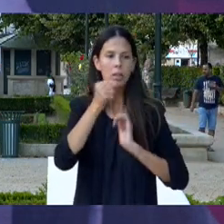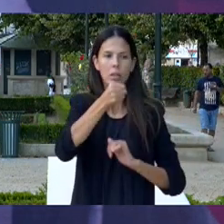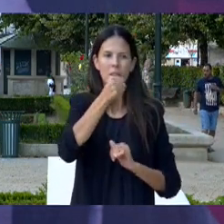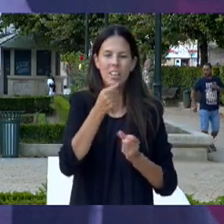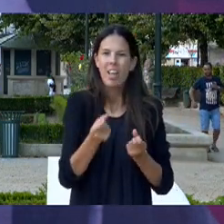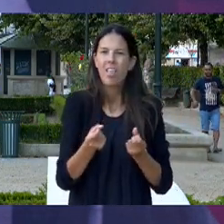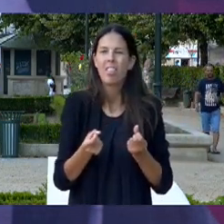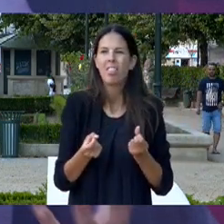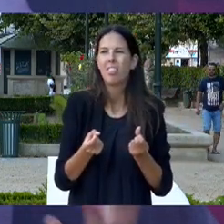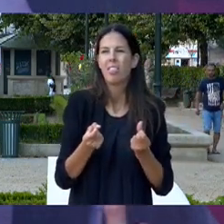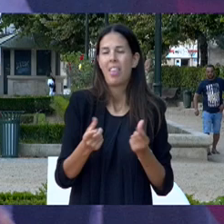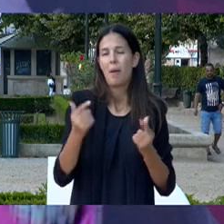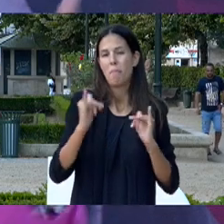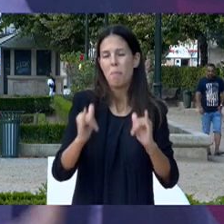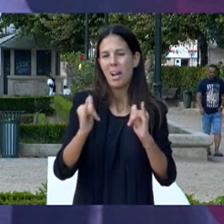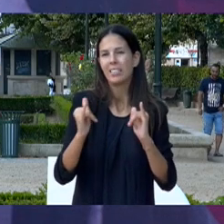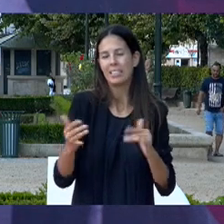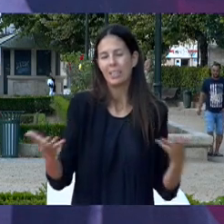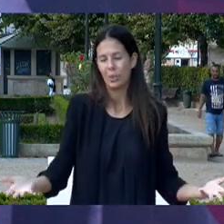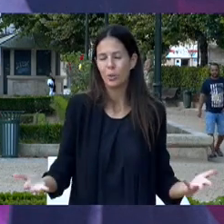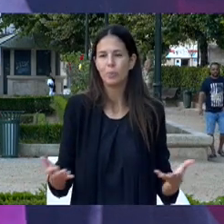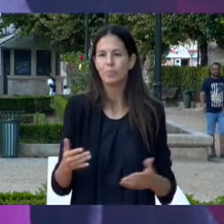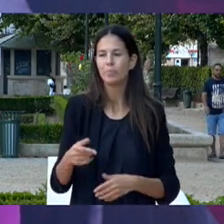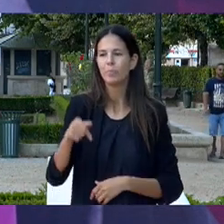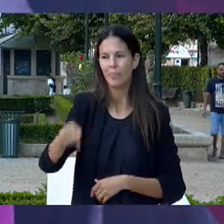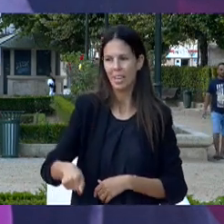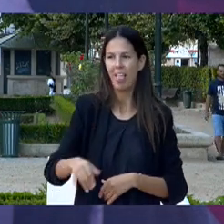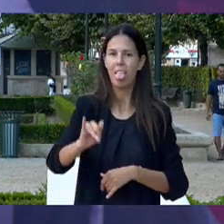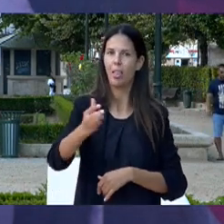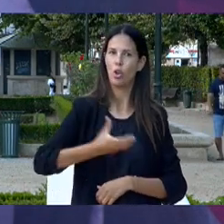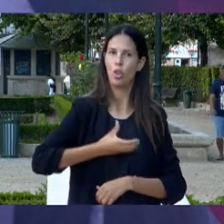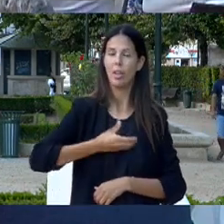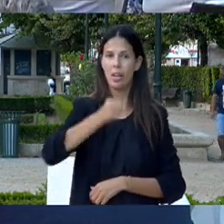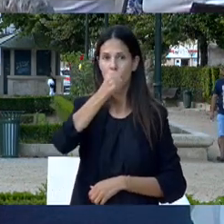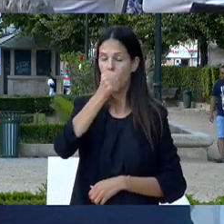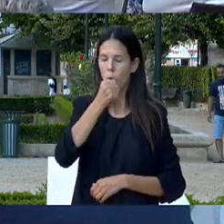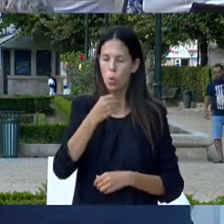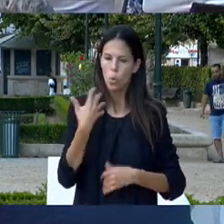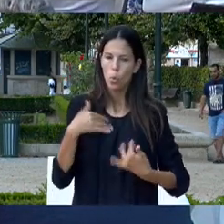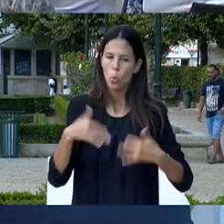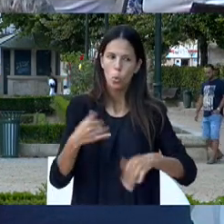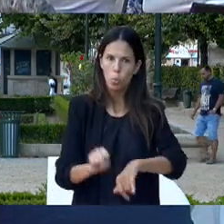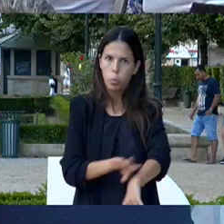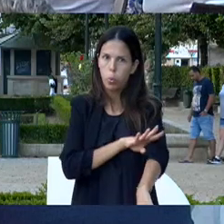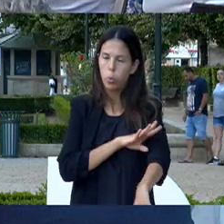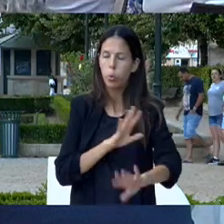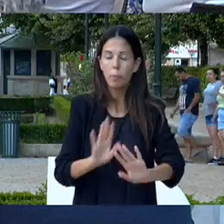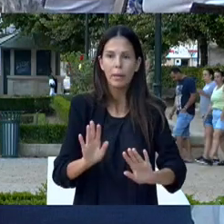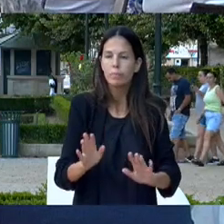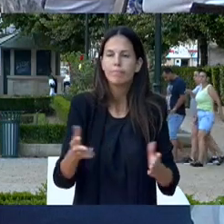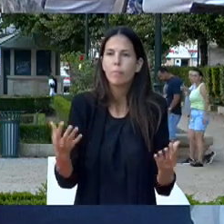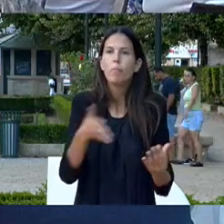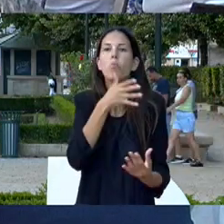dando pois paseos, non? Temos aquí concelleiras socialistas que arrepía, pero que non había máis delito que ese, que